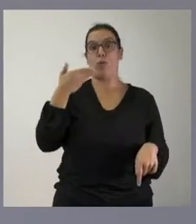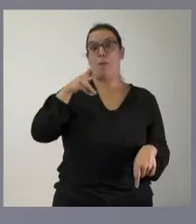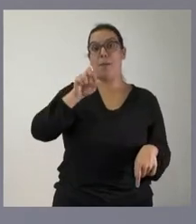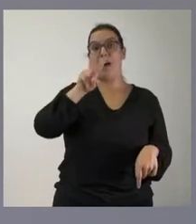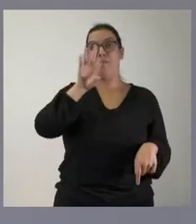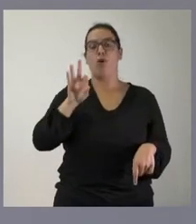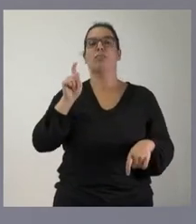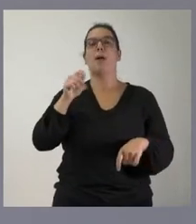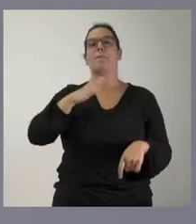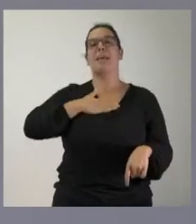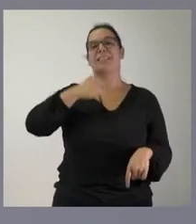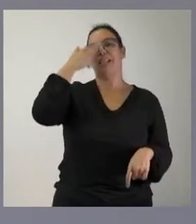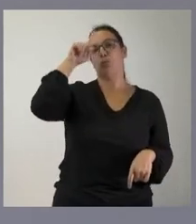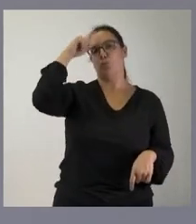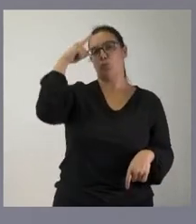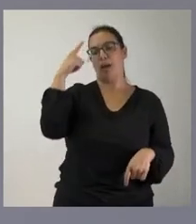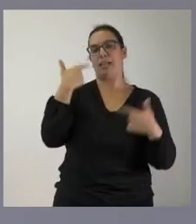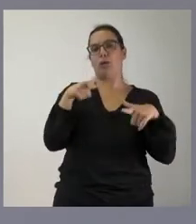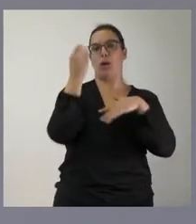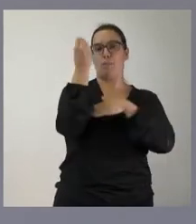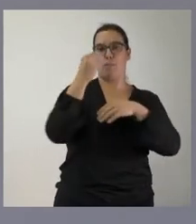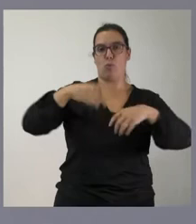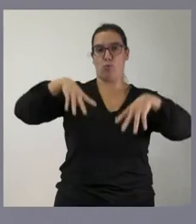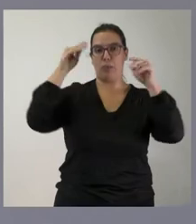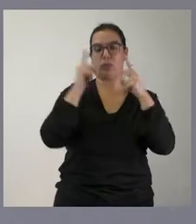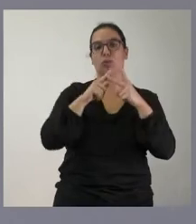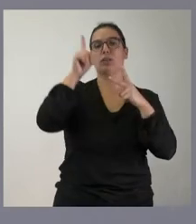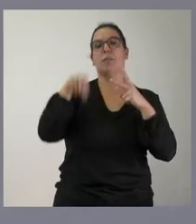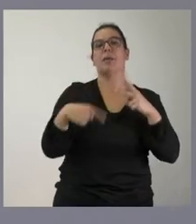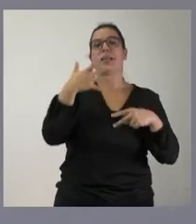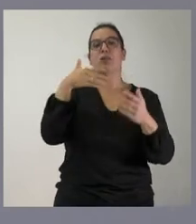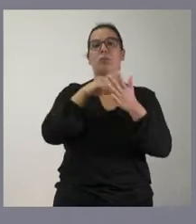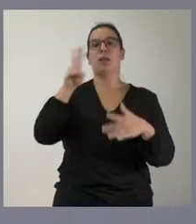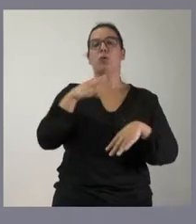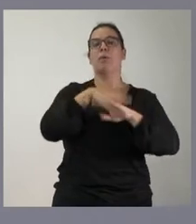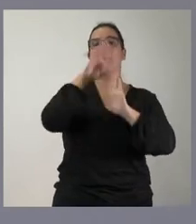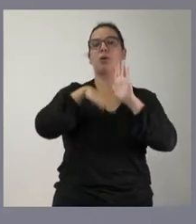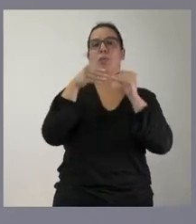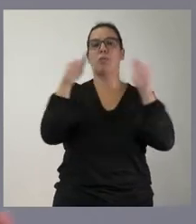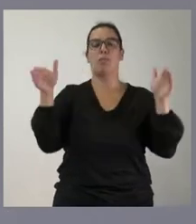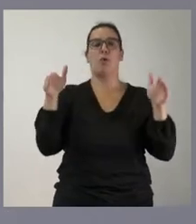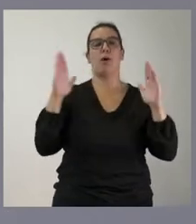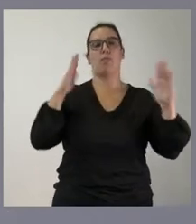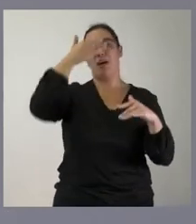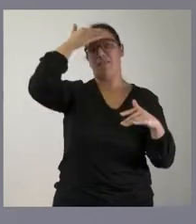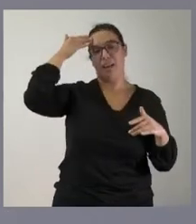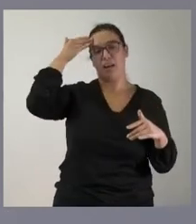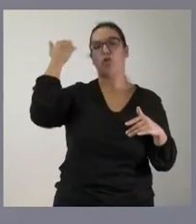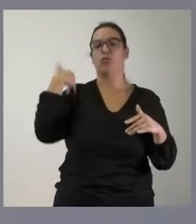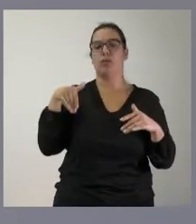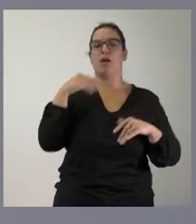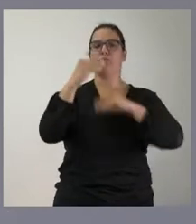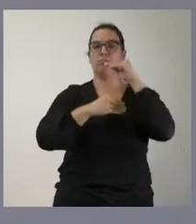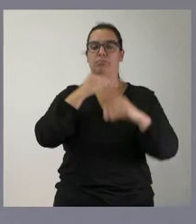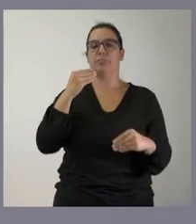categoría de monumentos medio millón de euros para el programa de apertura de monumentos en verano se financia la cantidad ya realizada